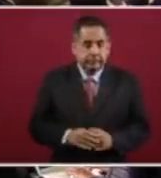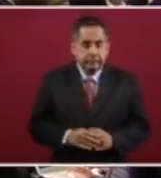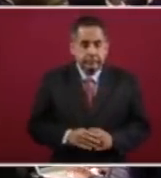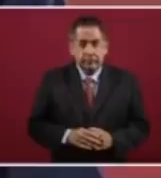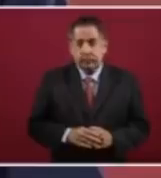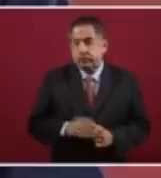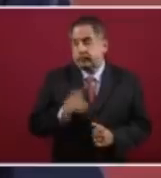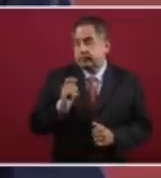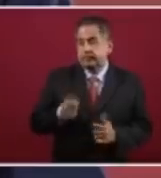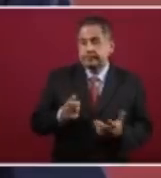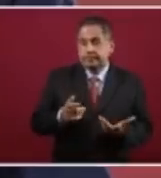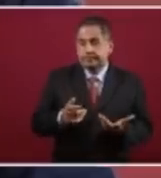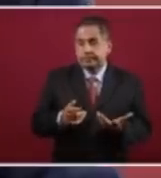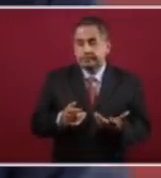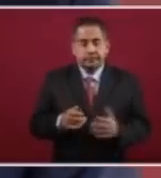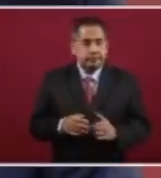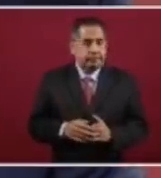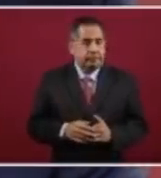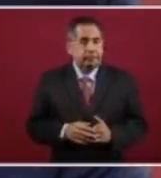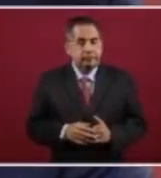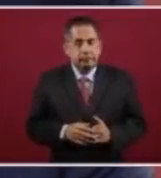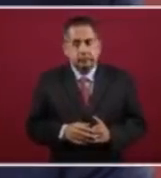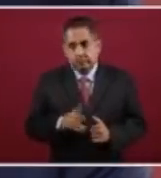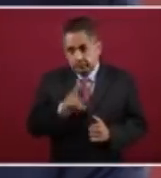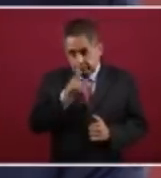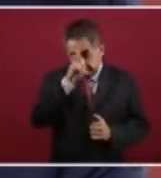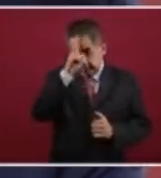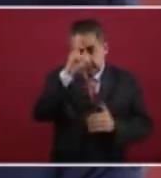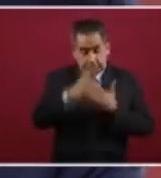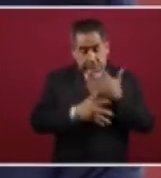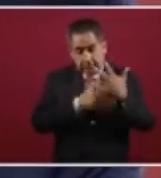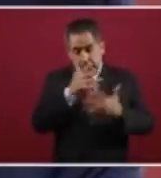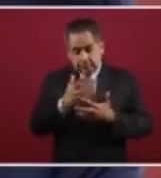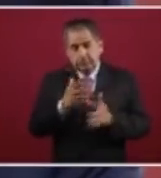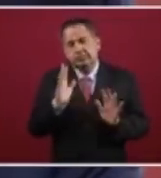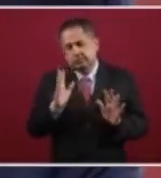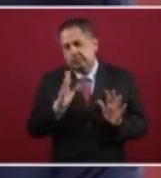se trata de violencia.